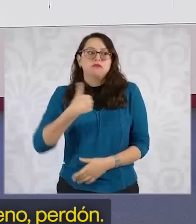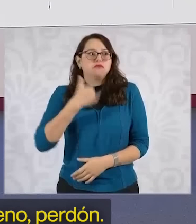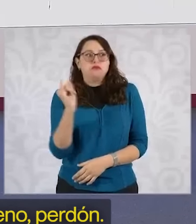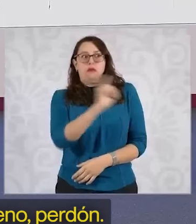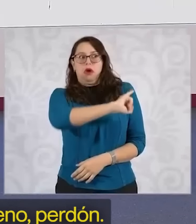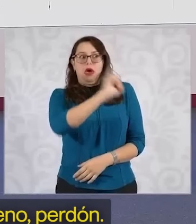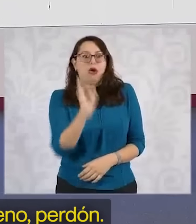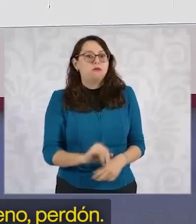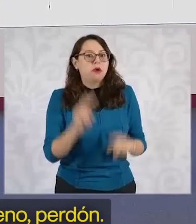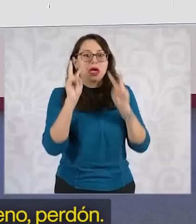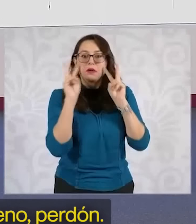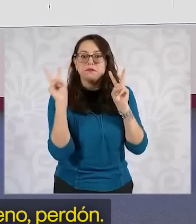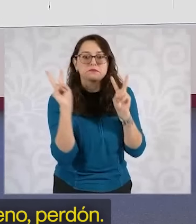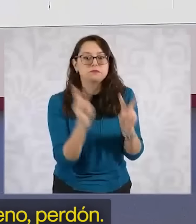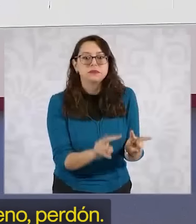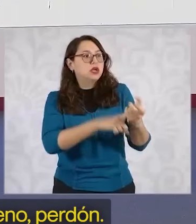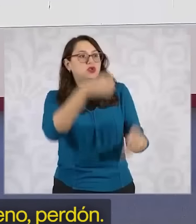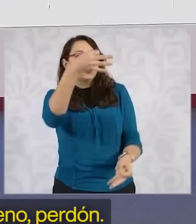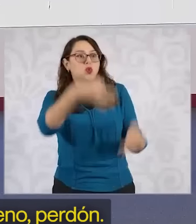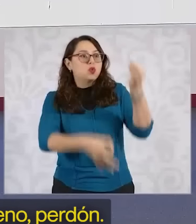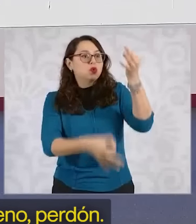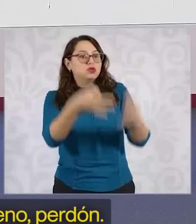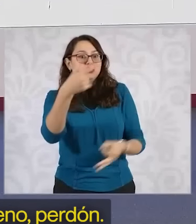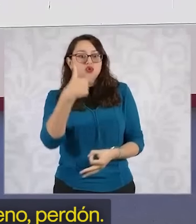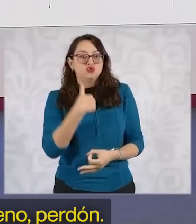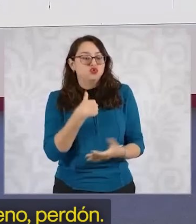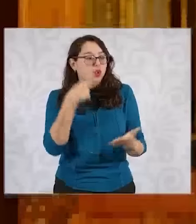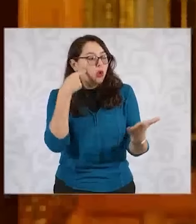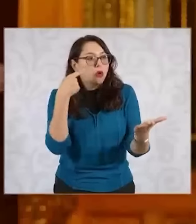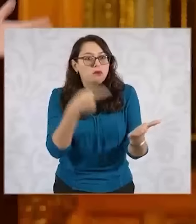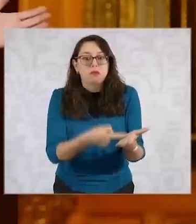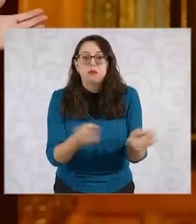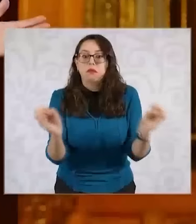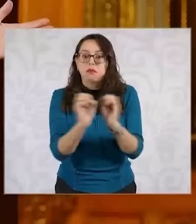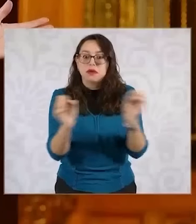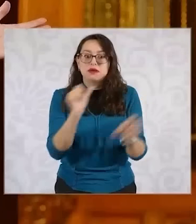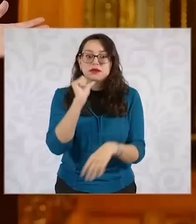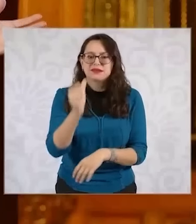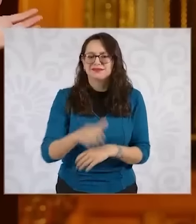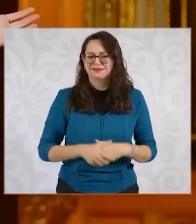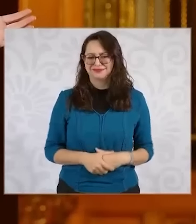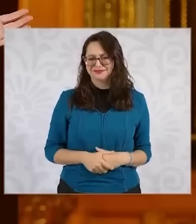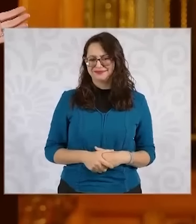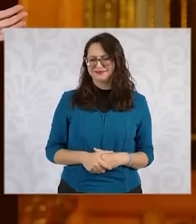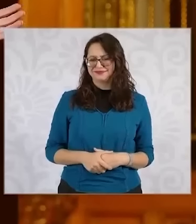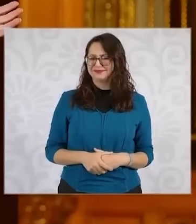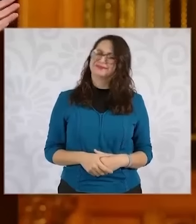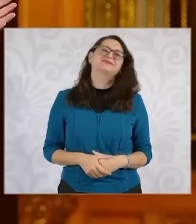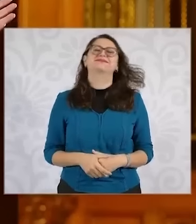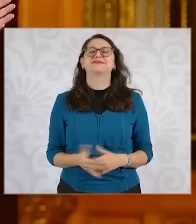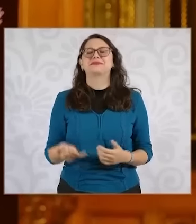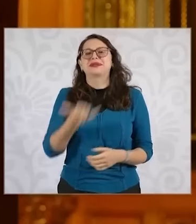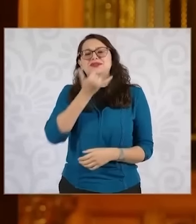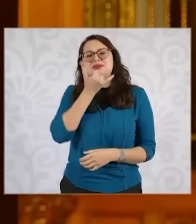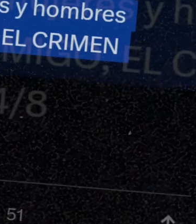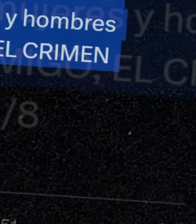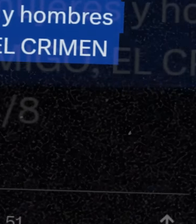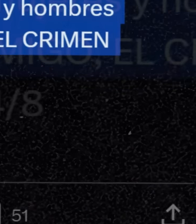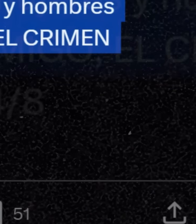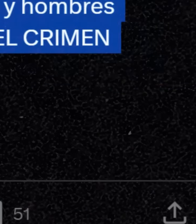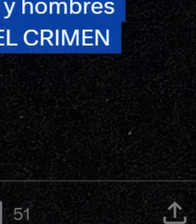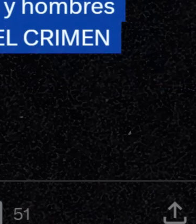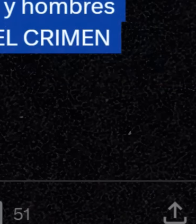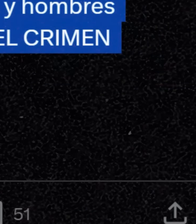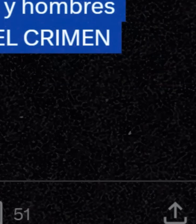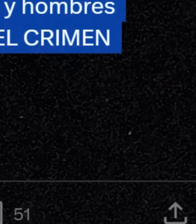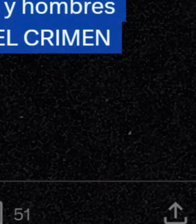los testimonios que se presentaron en el juicio. Bueno, perdón, ¿cuánto lleva el juicio? 5 años. Y es